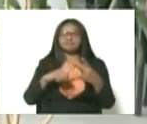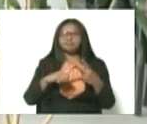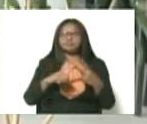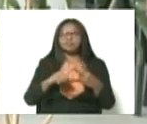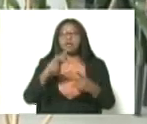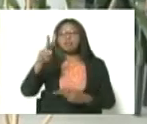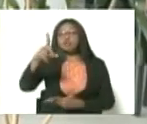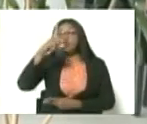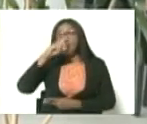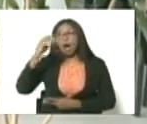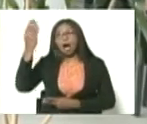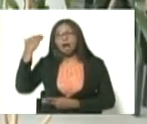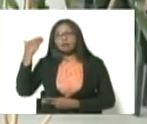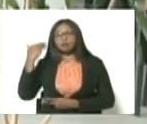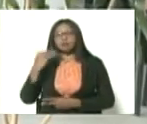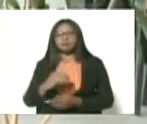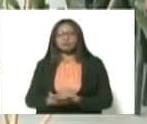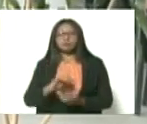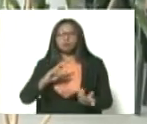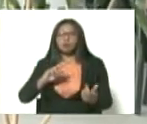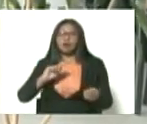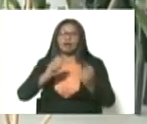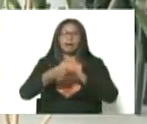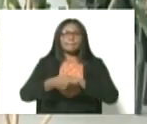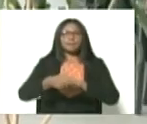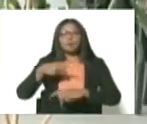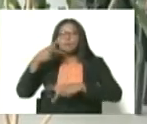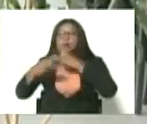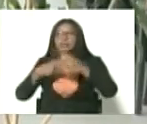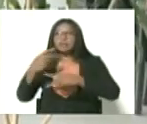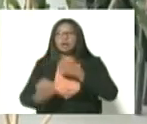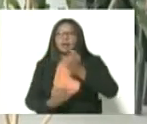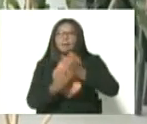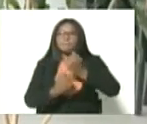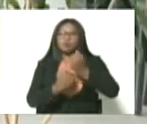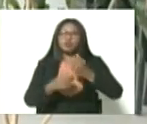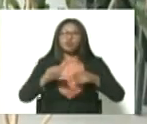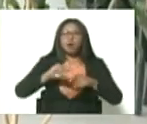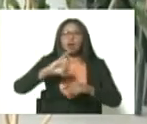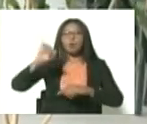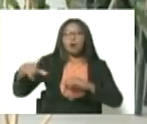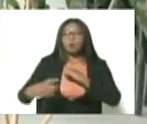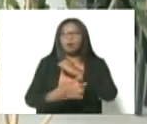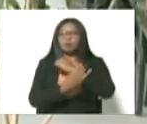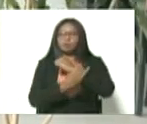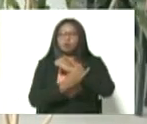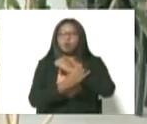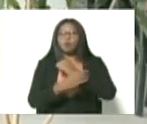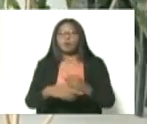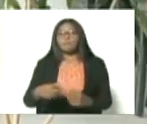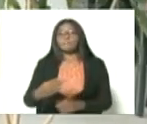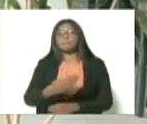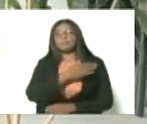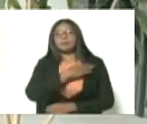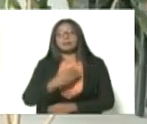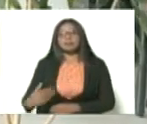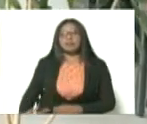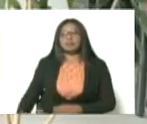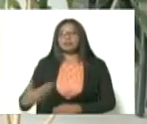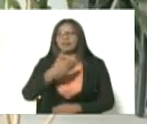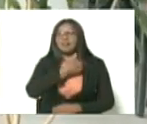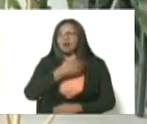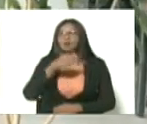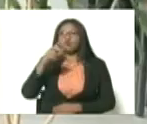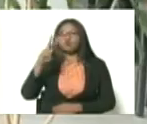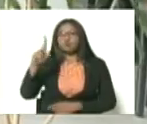2 años muchos países vaticinaban un cambio político en Venezuela y apoyaban a Juan Guaidó como presidente encargado. 2 años después usted sigue